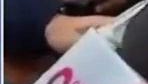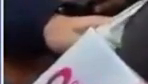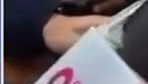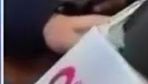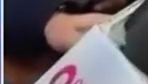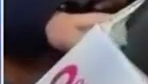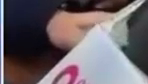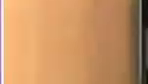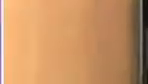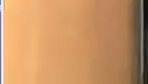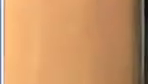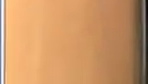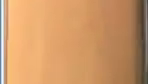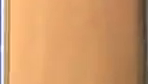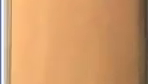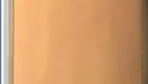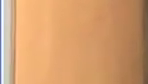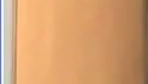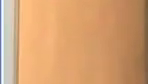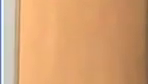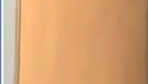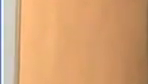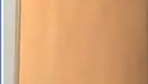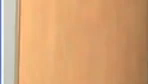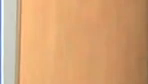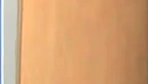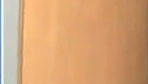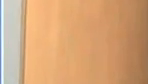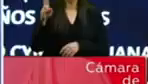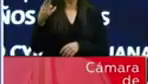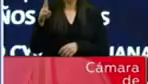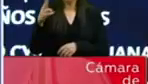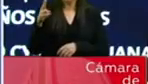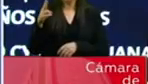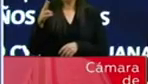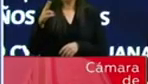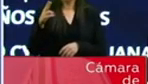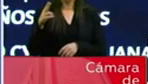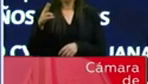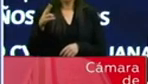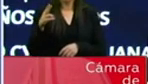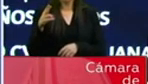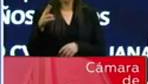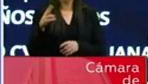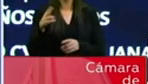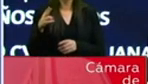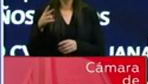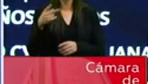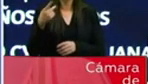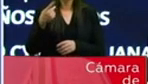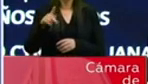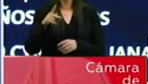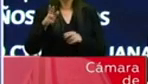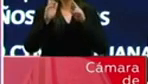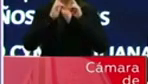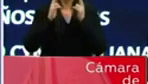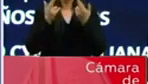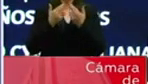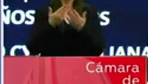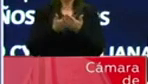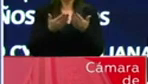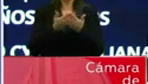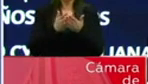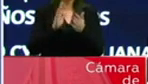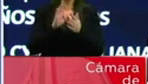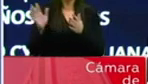de Rosario piedra ybarra mira esencialmente lo que hemos visto es que es una comisión que es cómplice